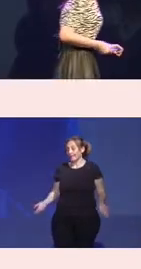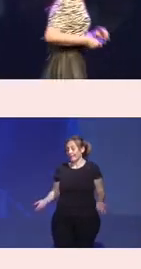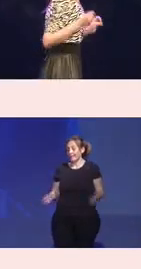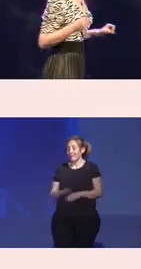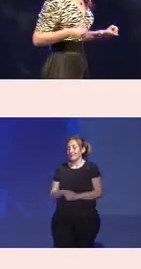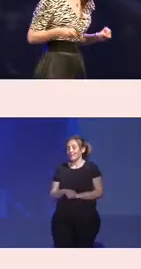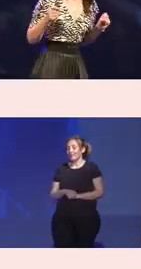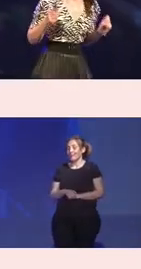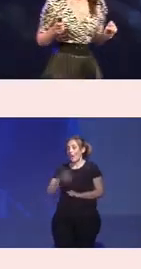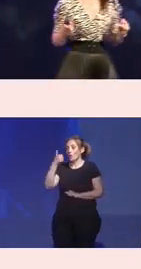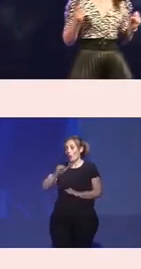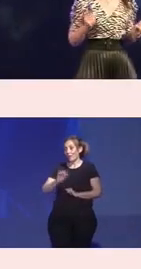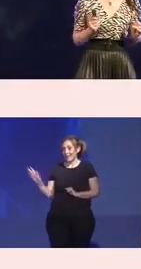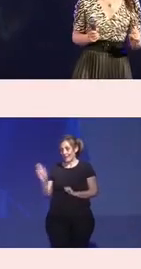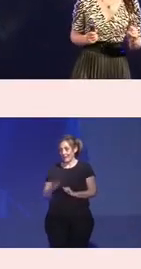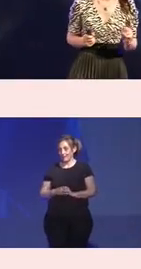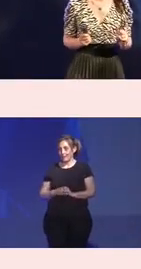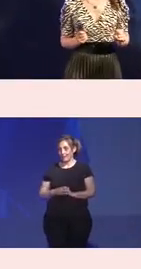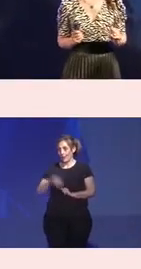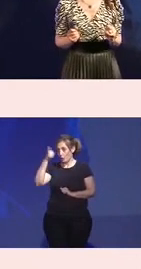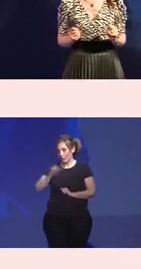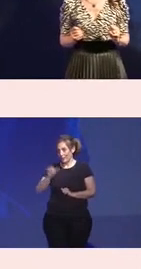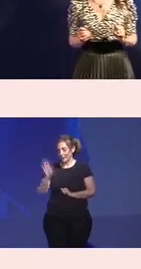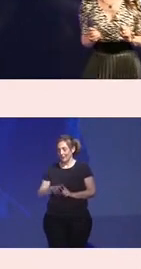hombres y todo